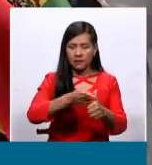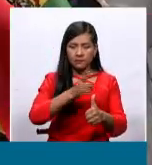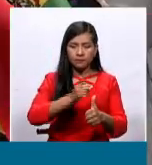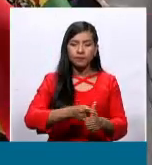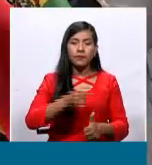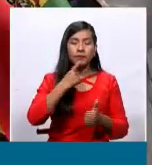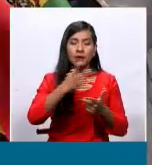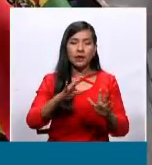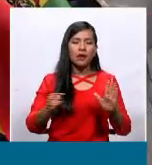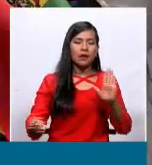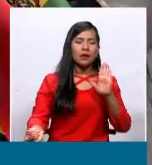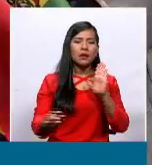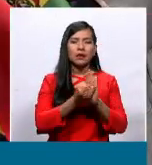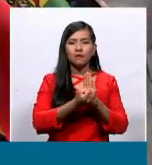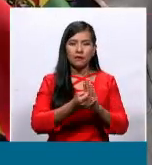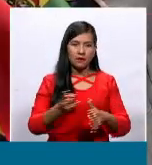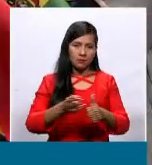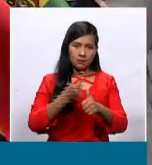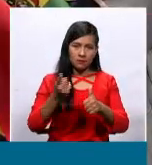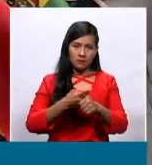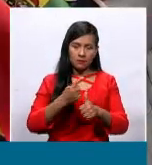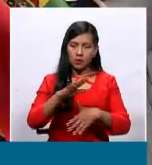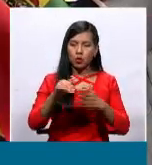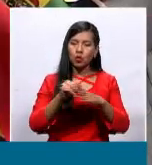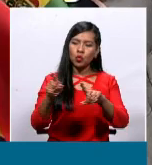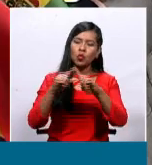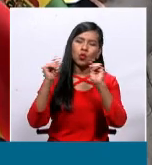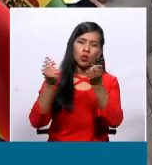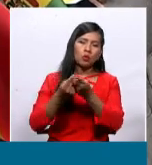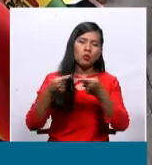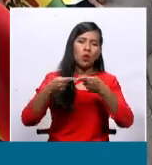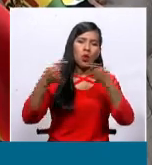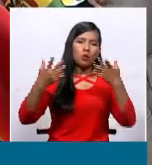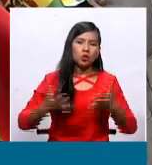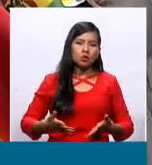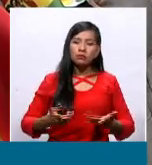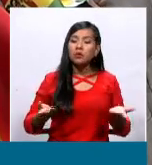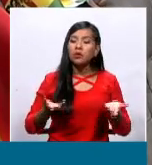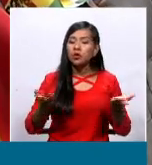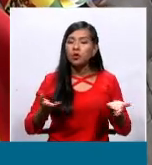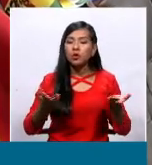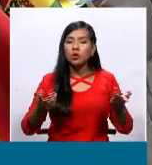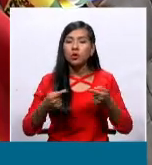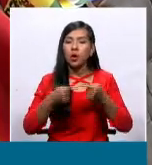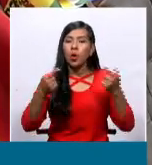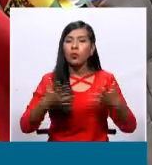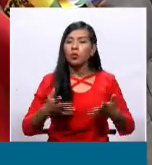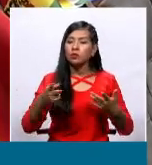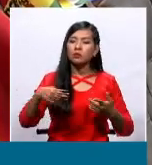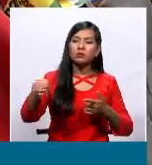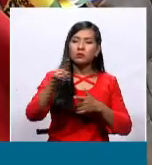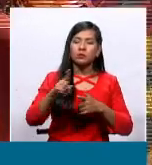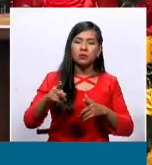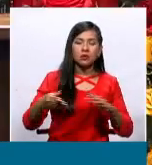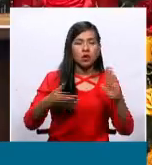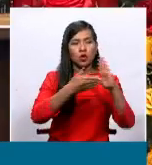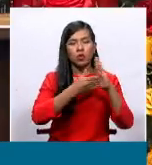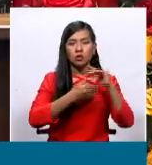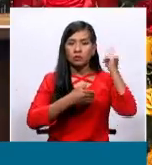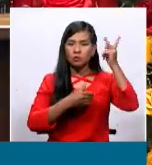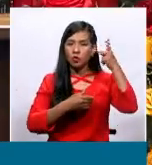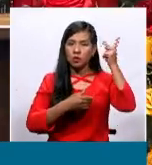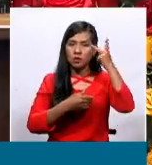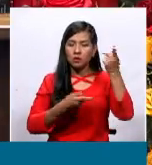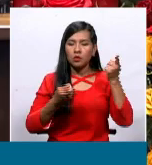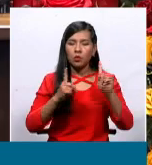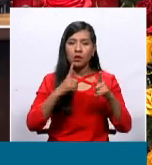Es identificar primero a la oposición, dónde está la oposición o los adversarios políticos hoy día